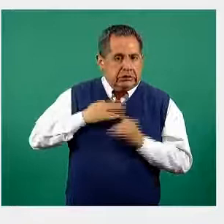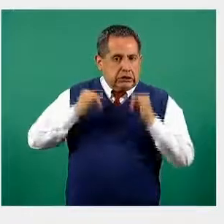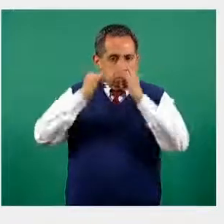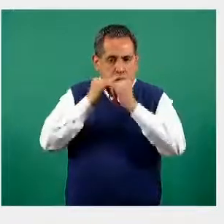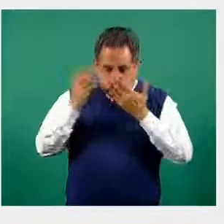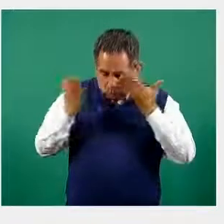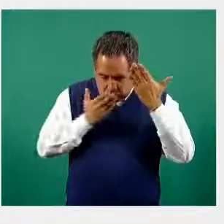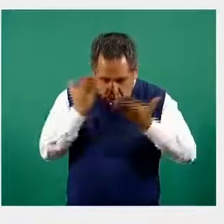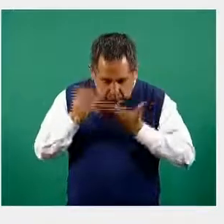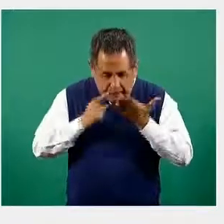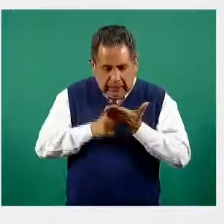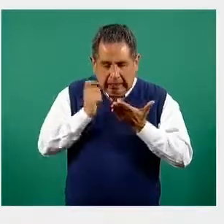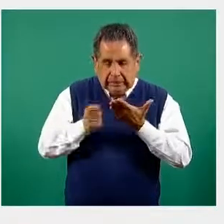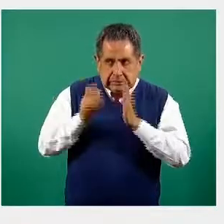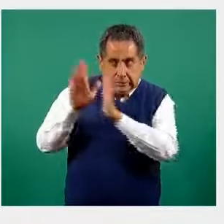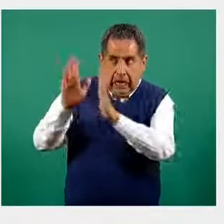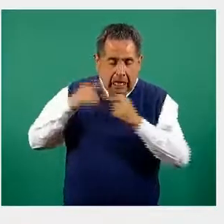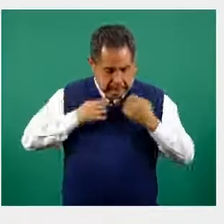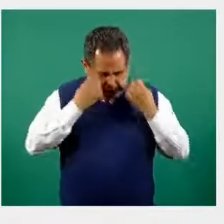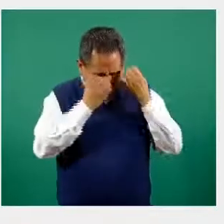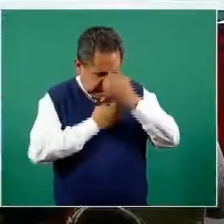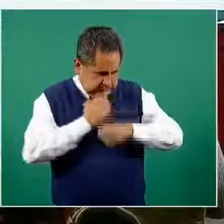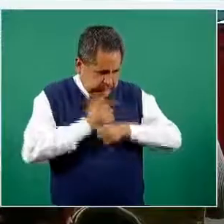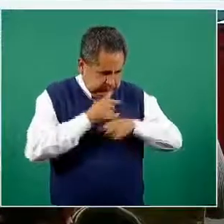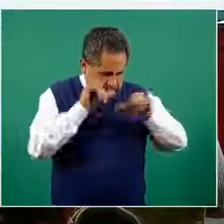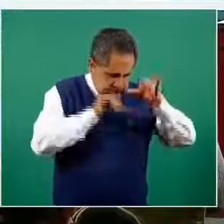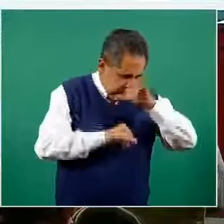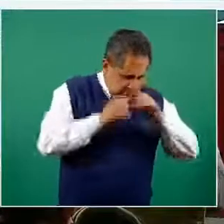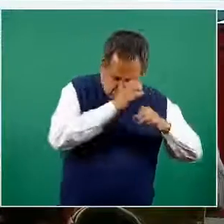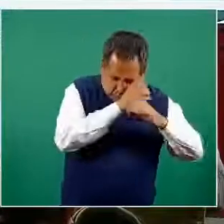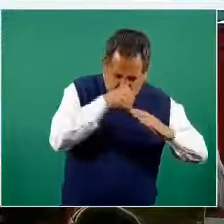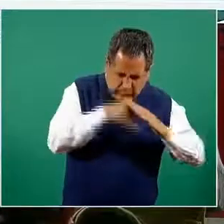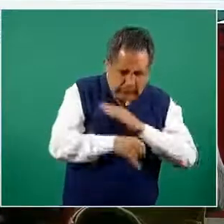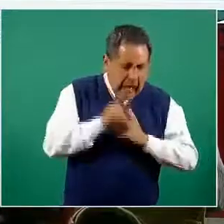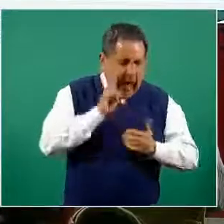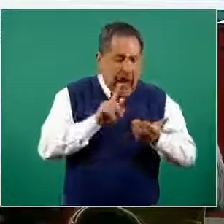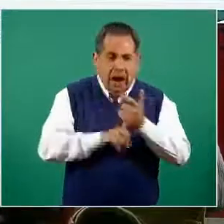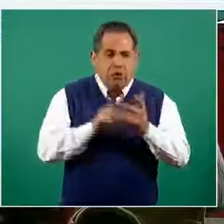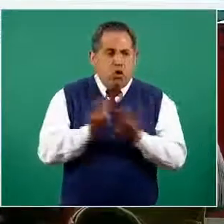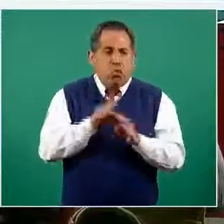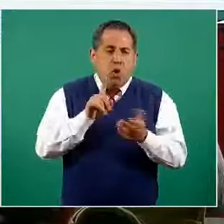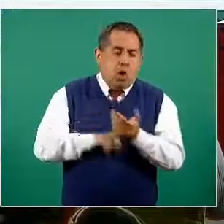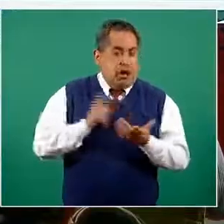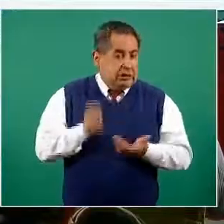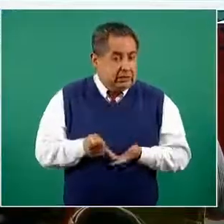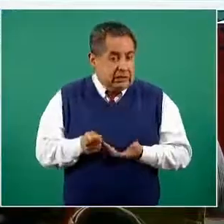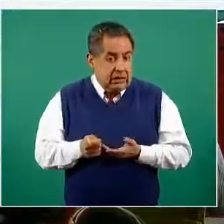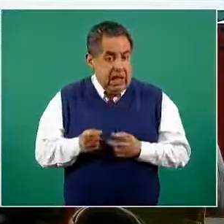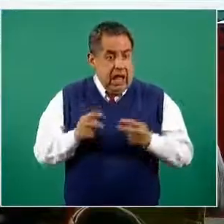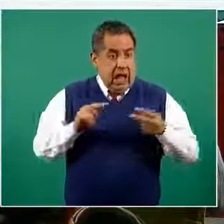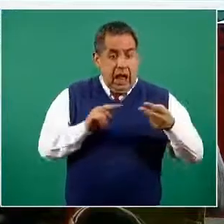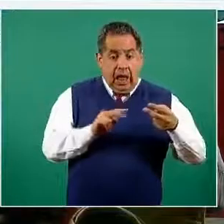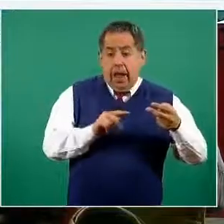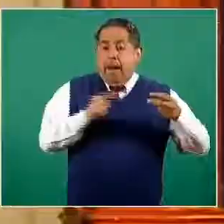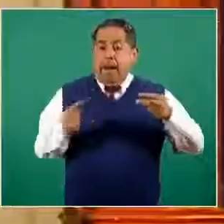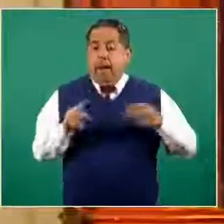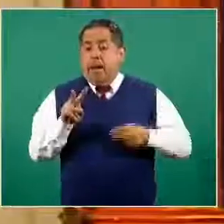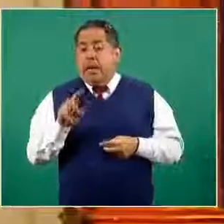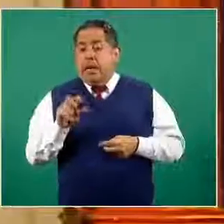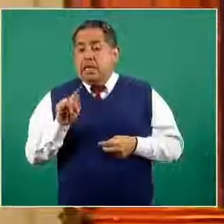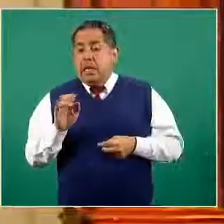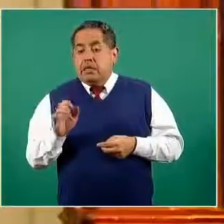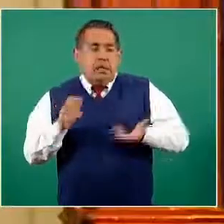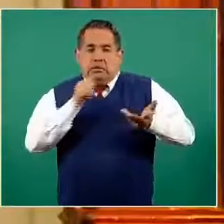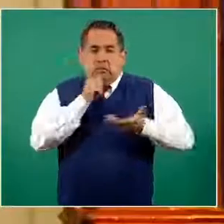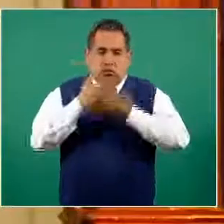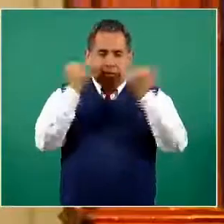llevar a cabo la caracterización genética de genoma completo, para poder elucidar si esto es una variante o no. De entrada, no podemos decir